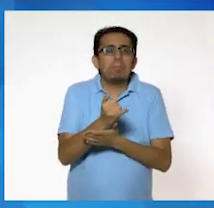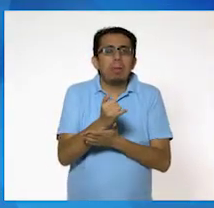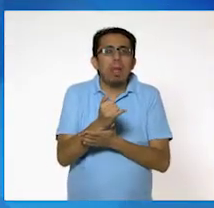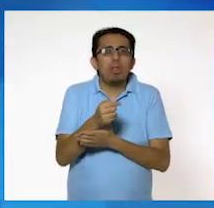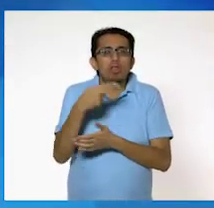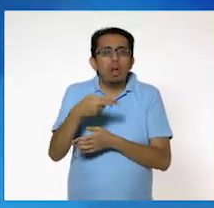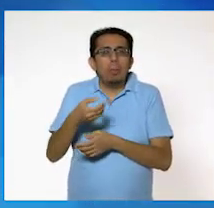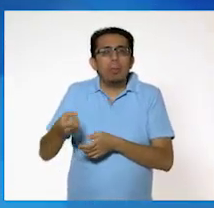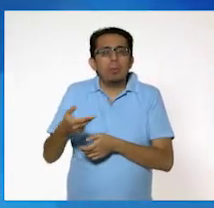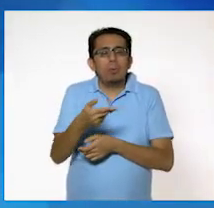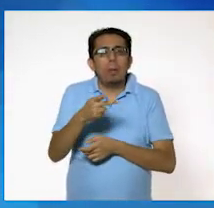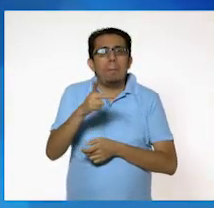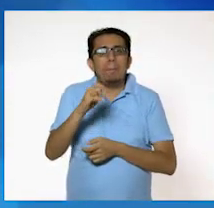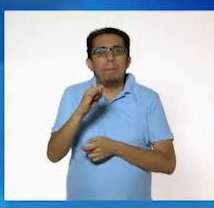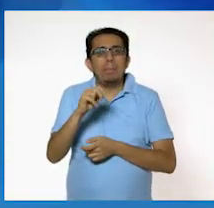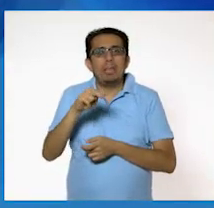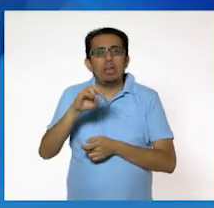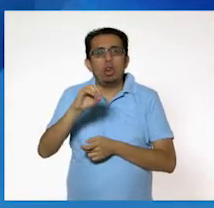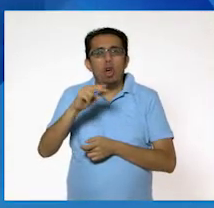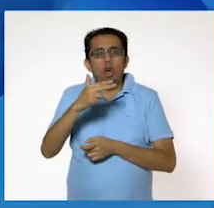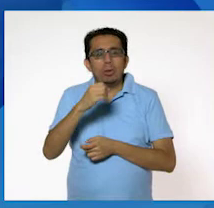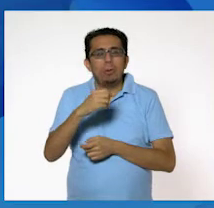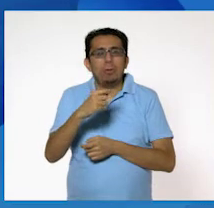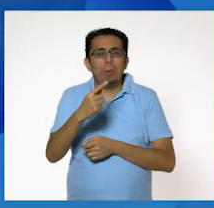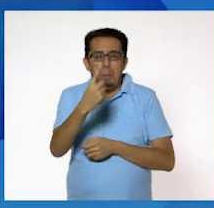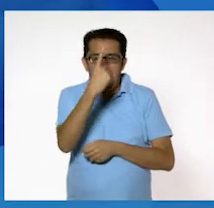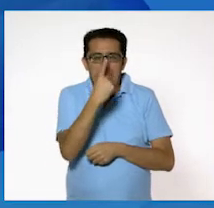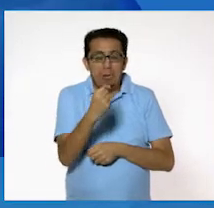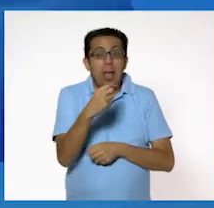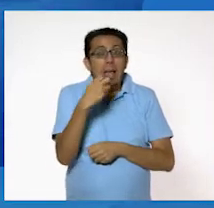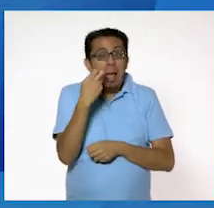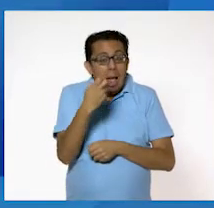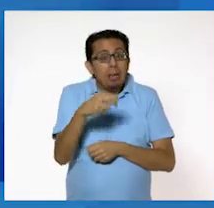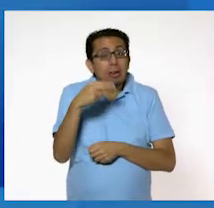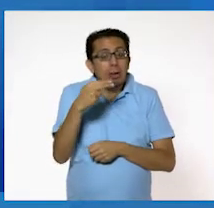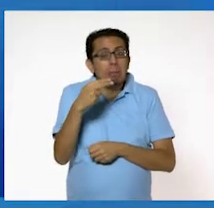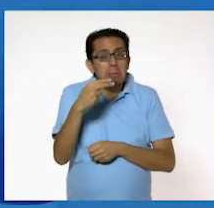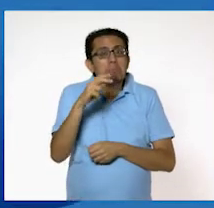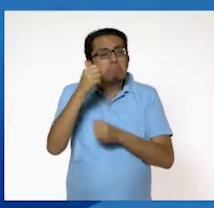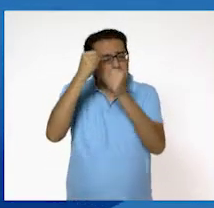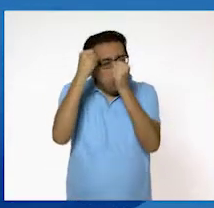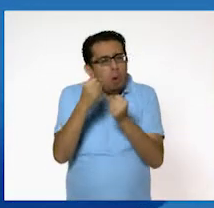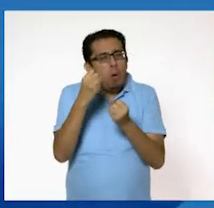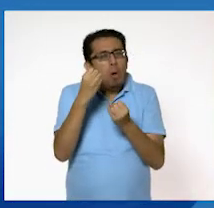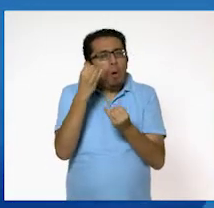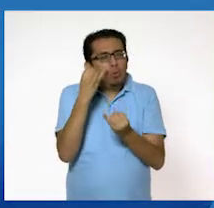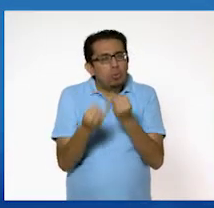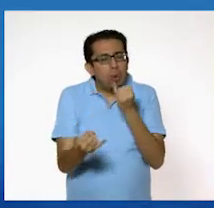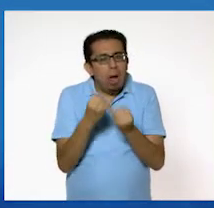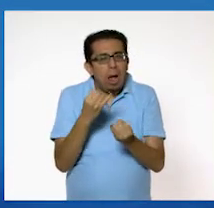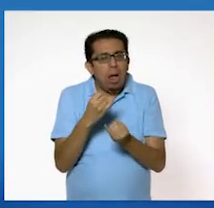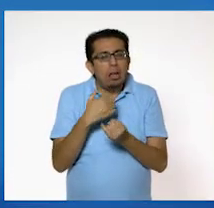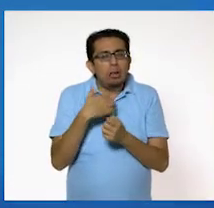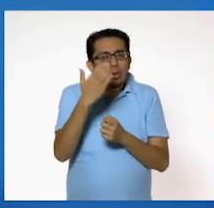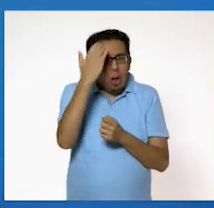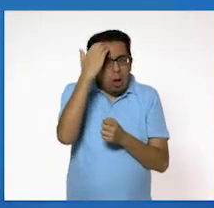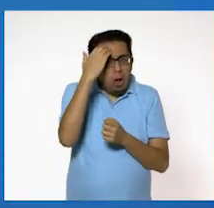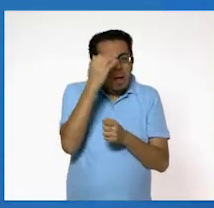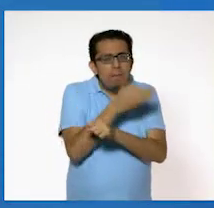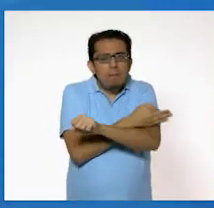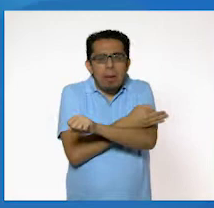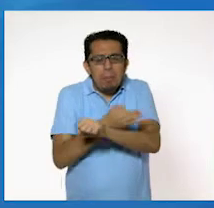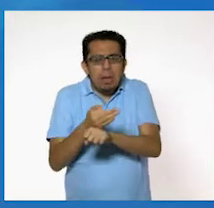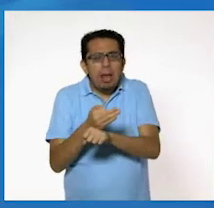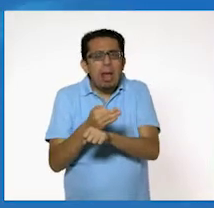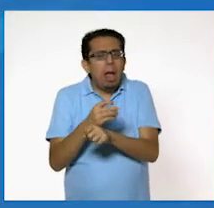Pinocho. Este nombre le traerá suerte. He conocido a una familia entera de Pinochos. Pinocho el padre, Pinocho